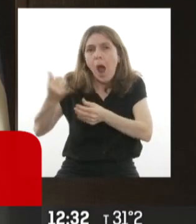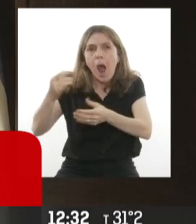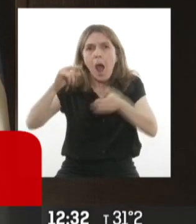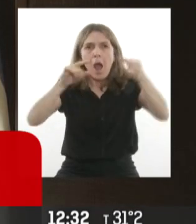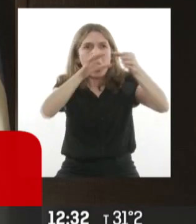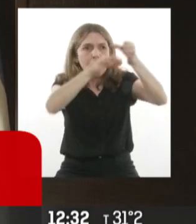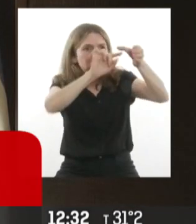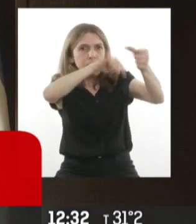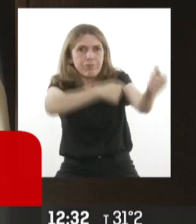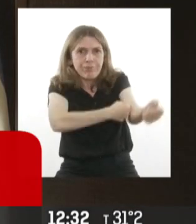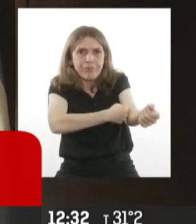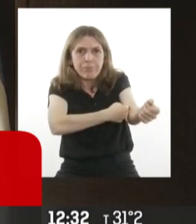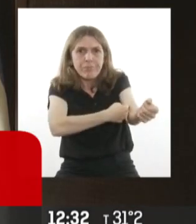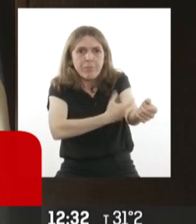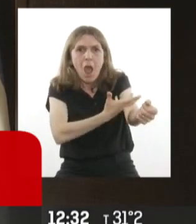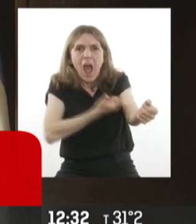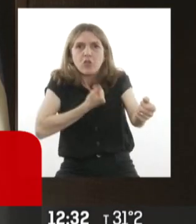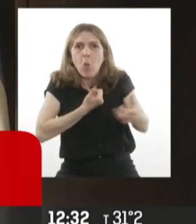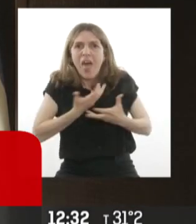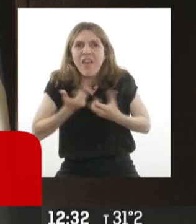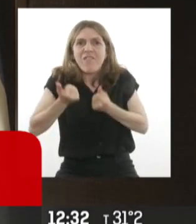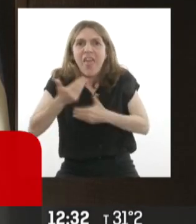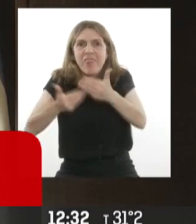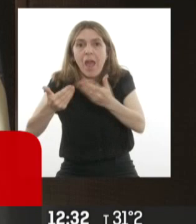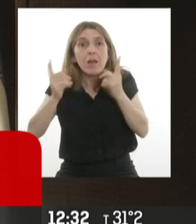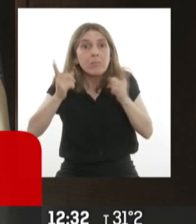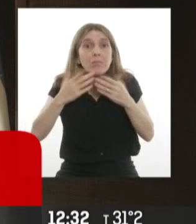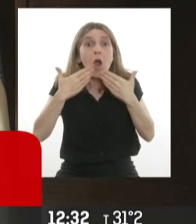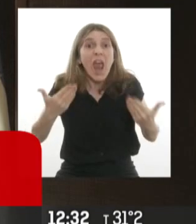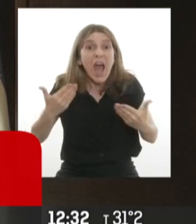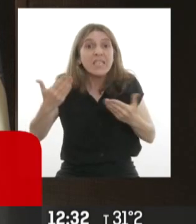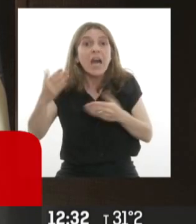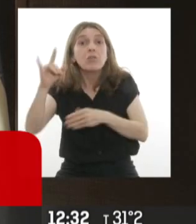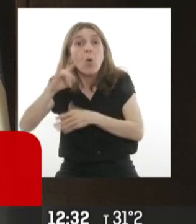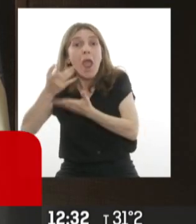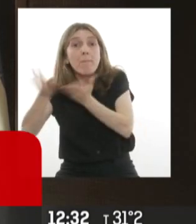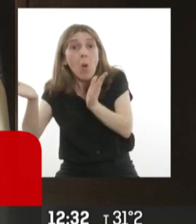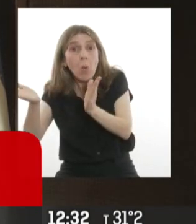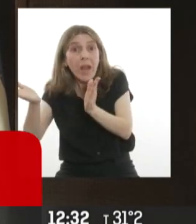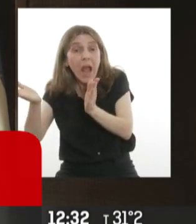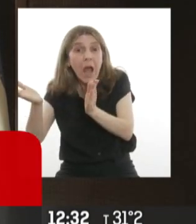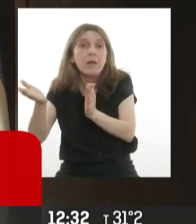Y eso es algo que han hecho en asociación la educación pública con la actividad privada.